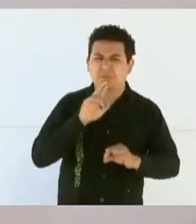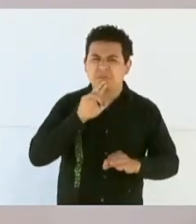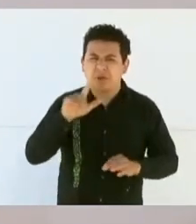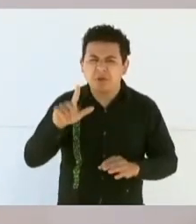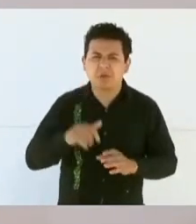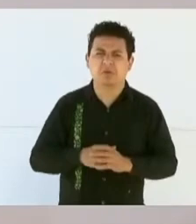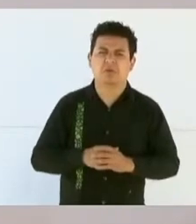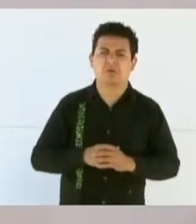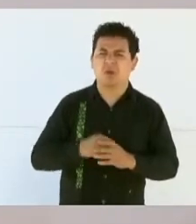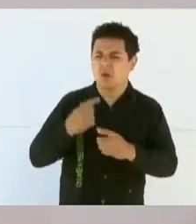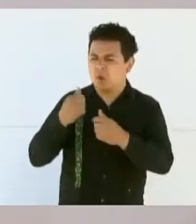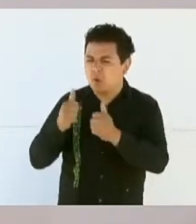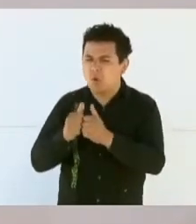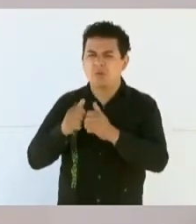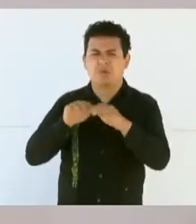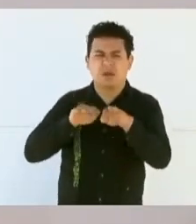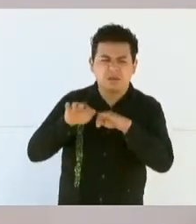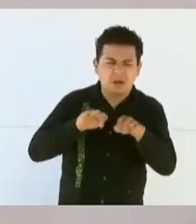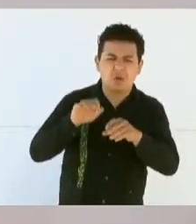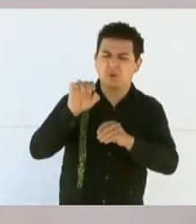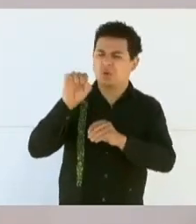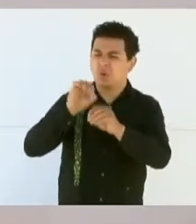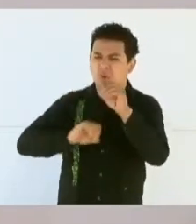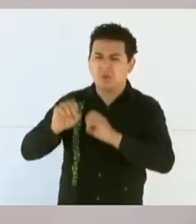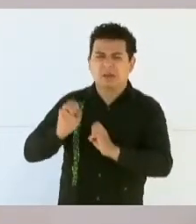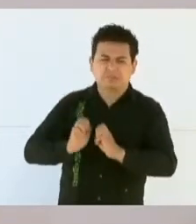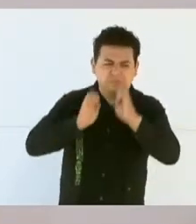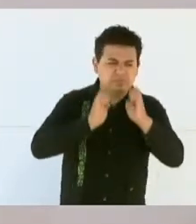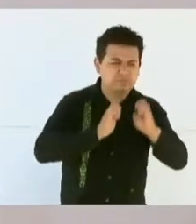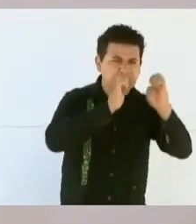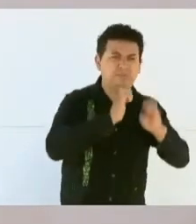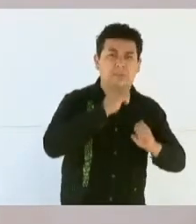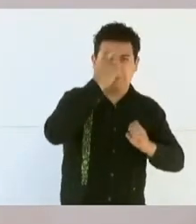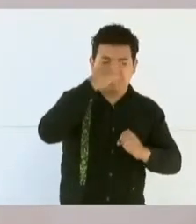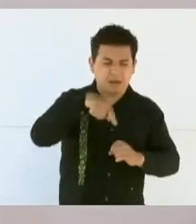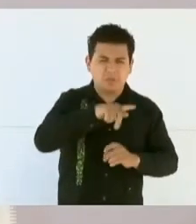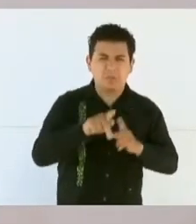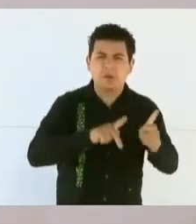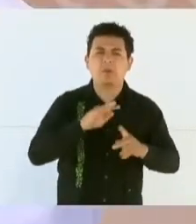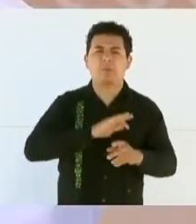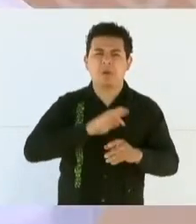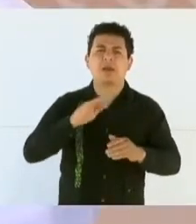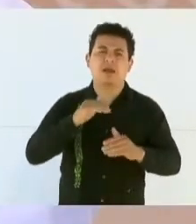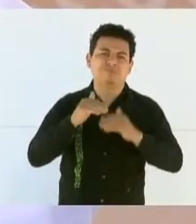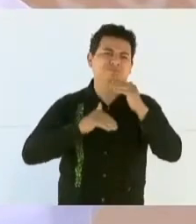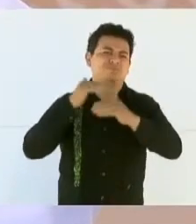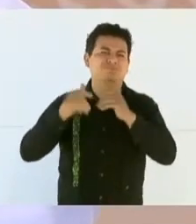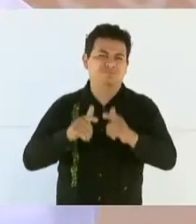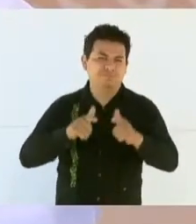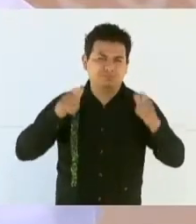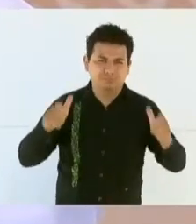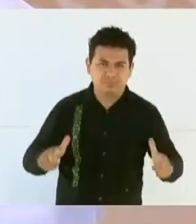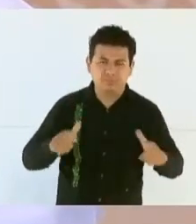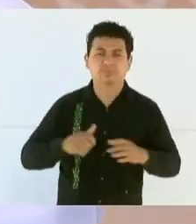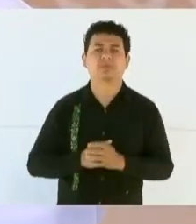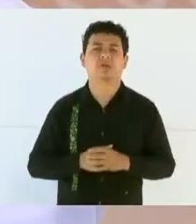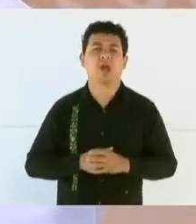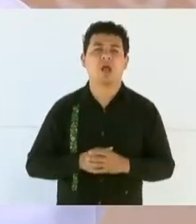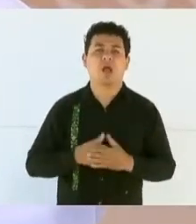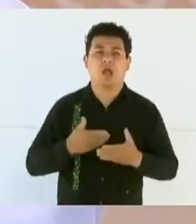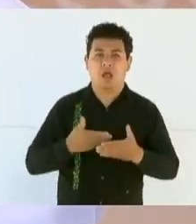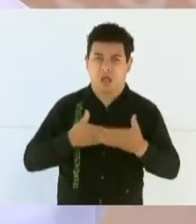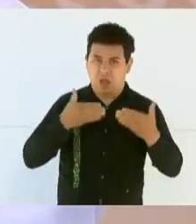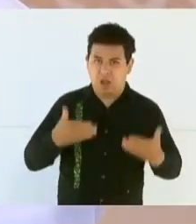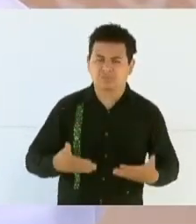obras que impactan y pueden sacar a nuestro pueblo adelante. El día de hoy